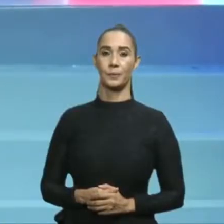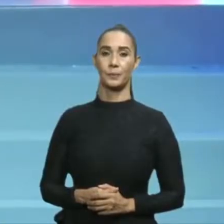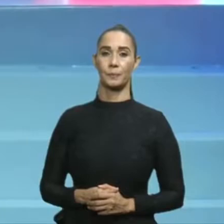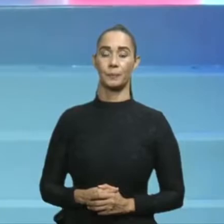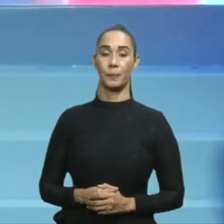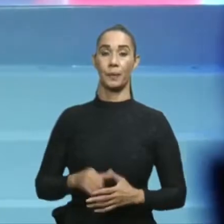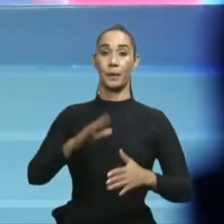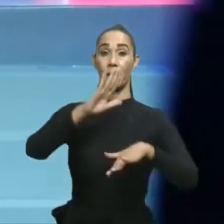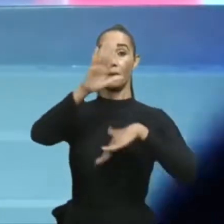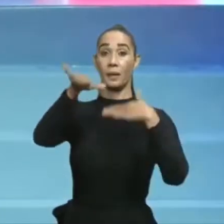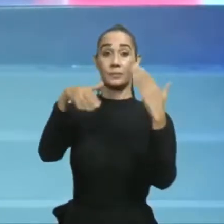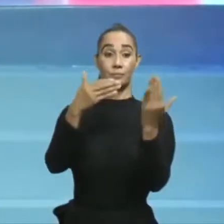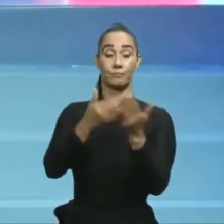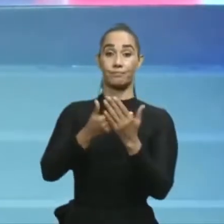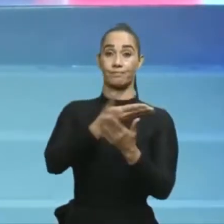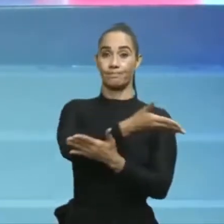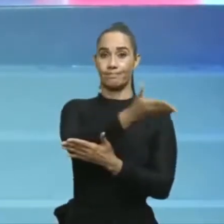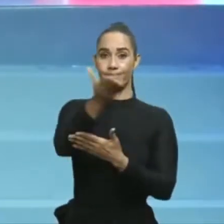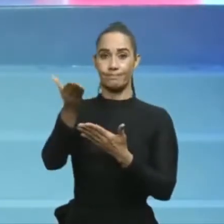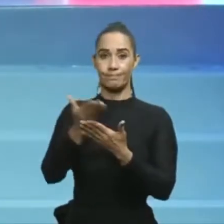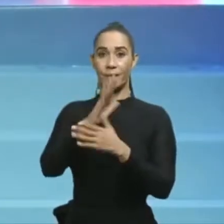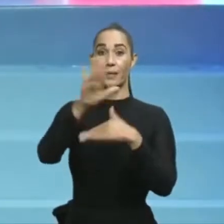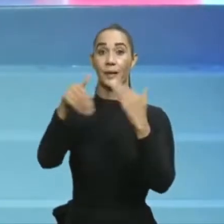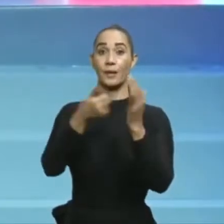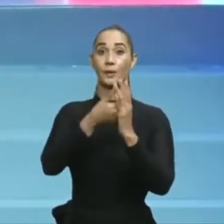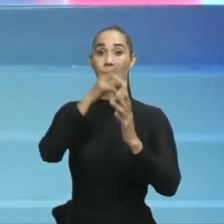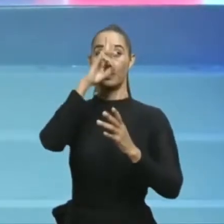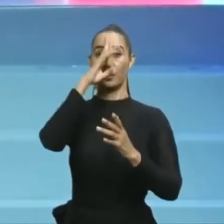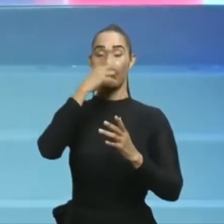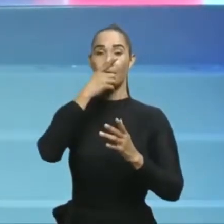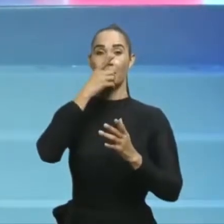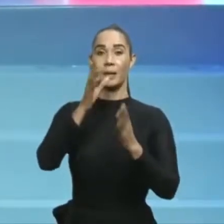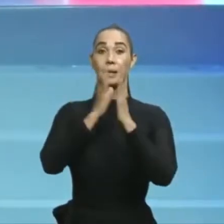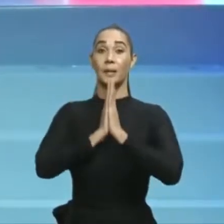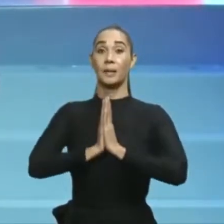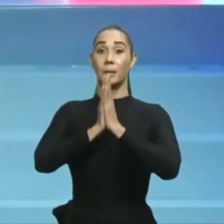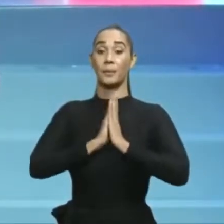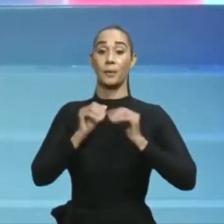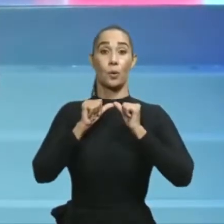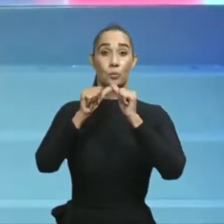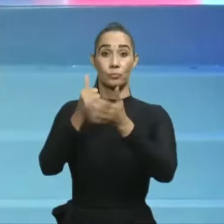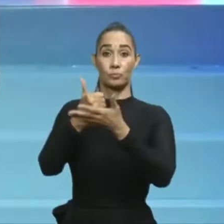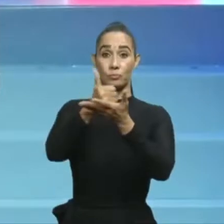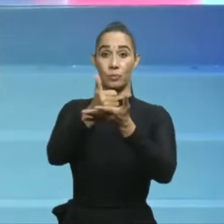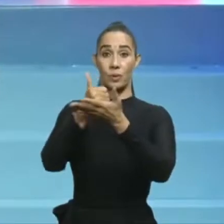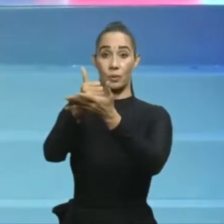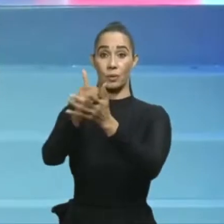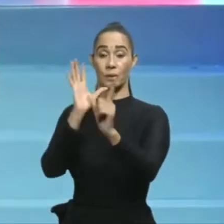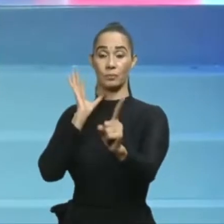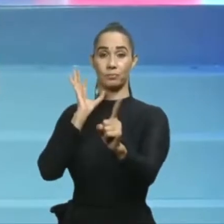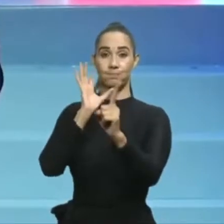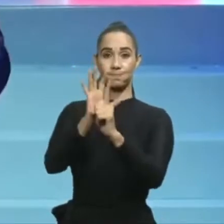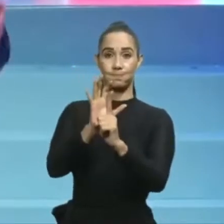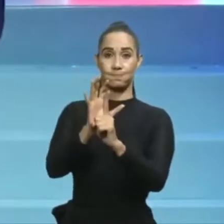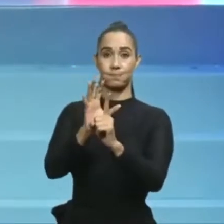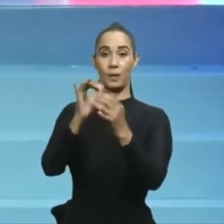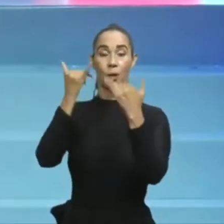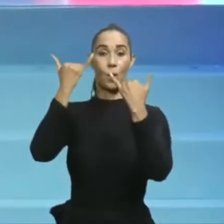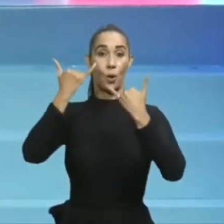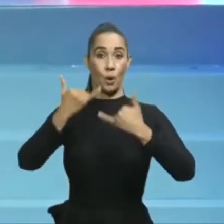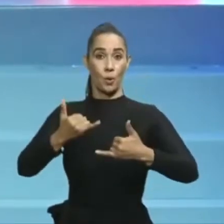a todos ustedes y a todo el pueblo dominicano les pido que continúen ayudándome a combatirla hoy